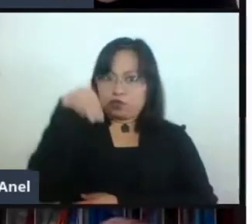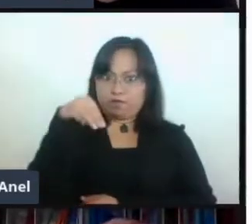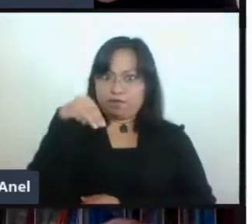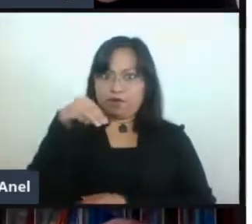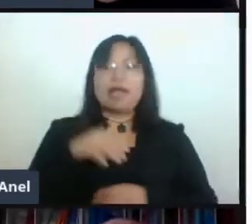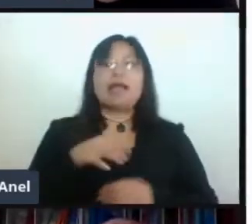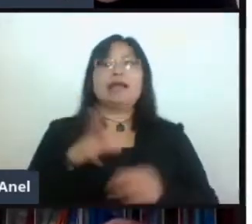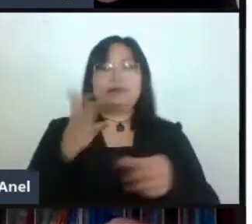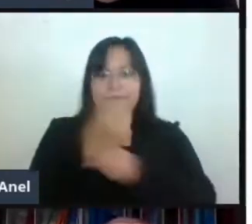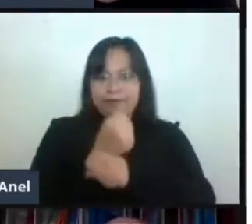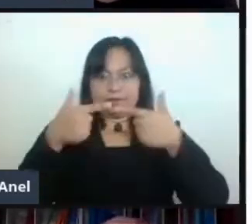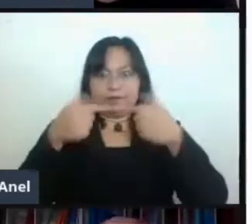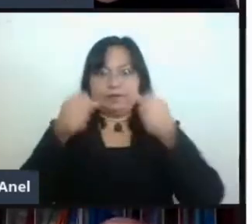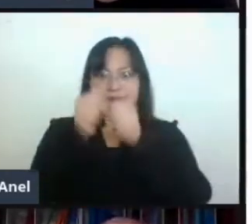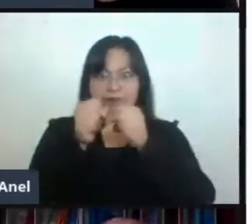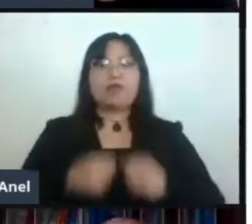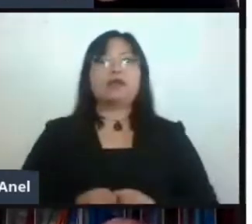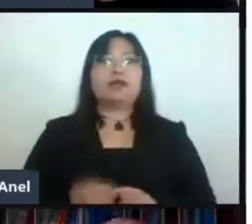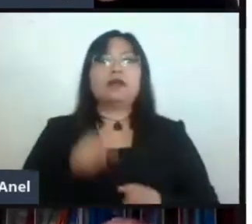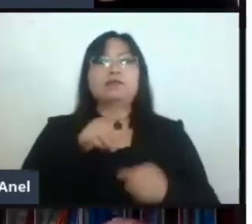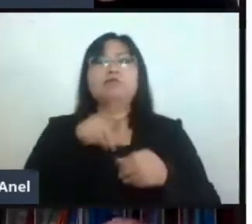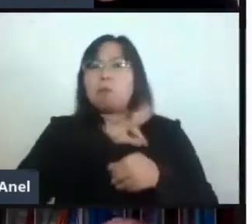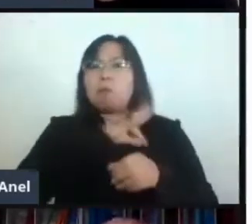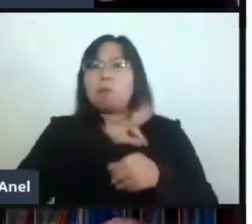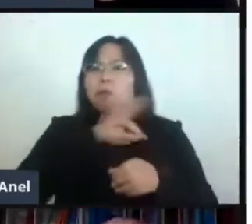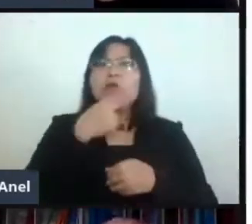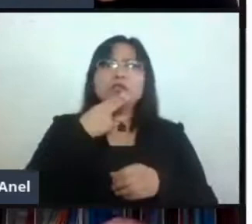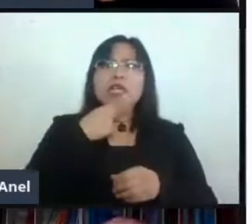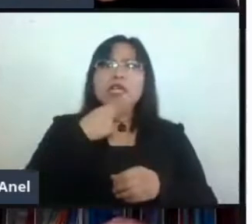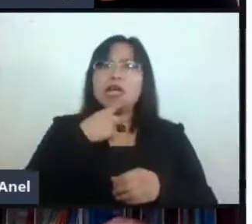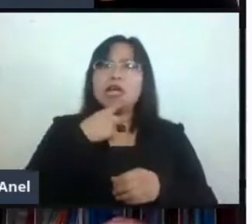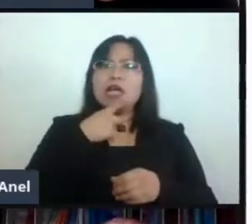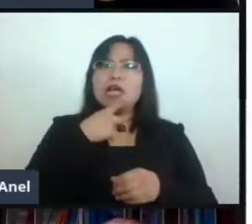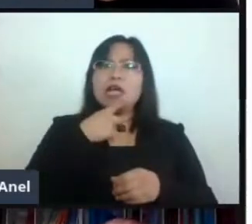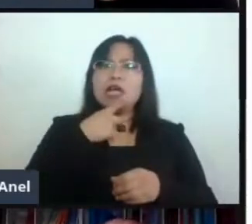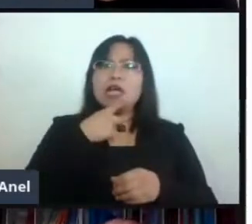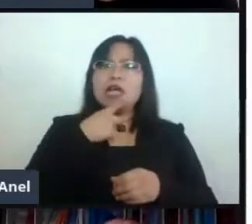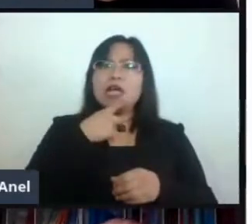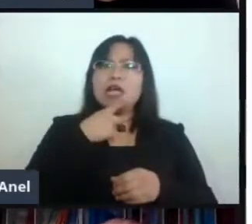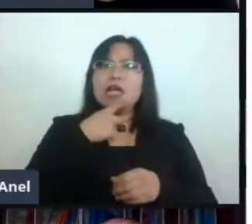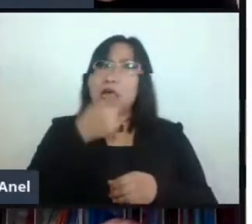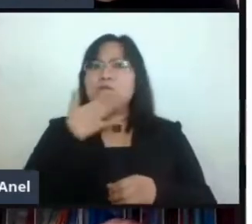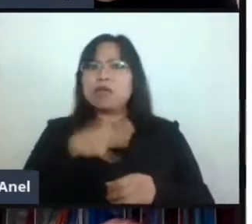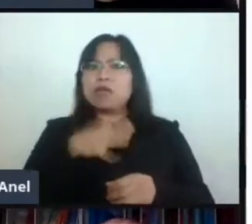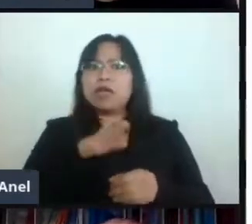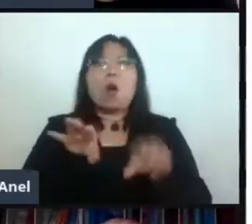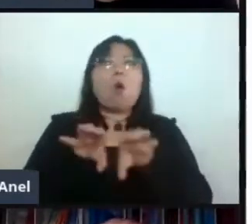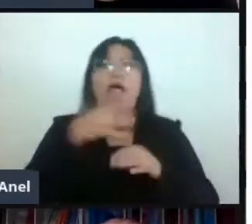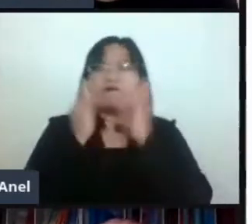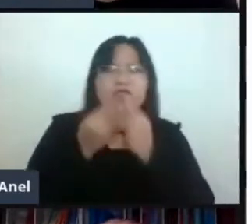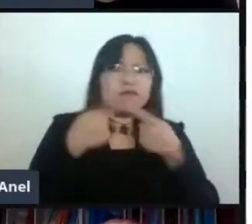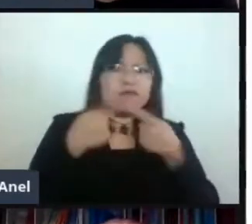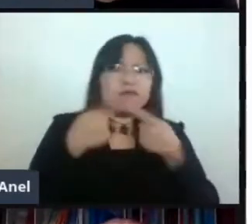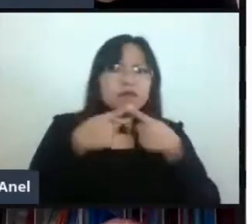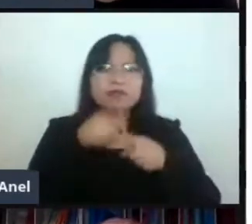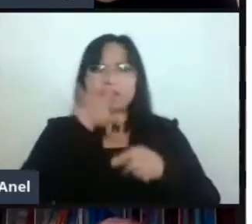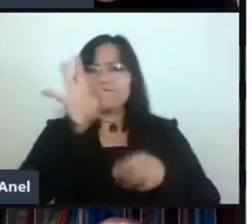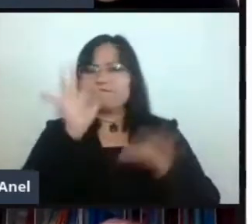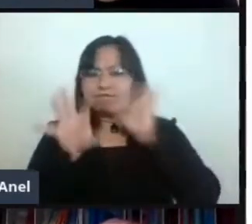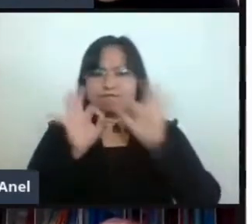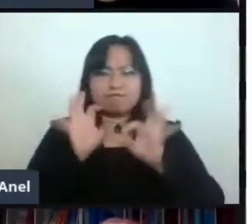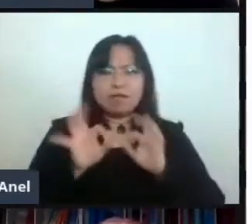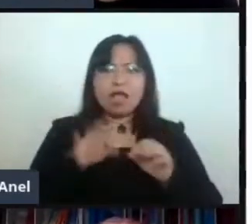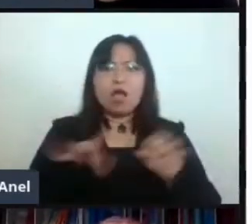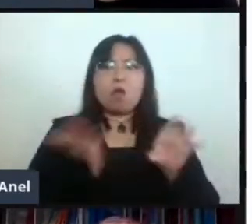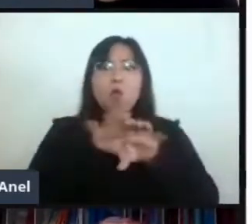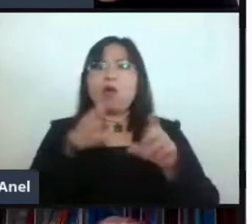recibir de diferentes maneras y hay que aceptar diferentes formatos, hay que ser flexibles, nos permite organizarlas. Si nos las mandan